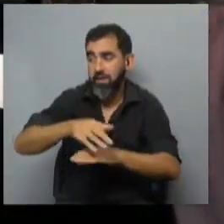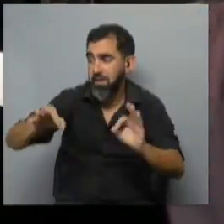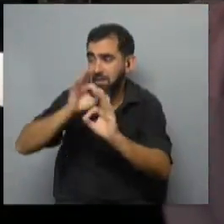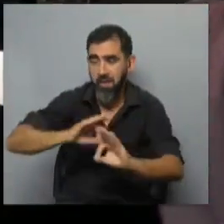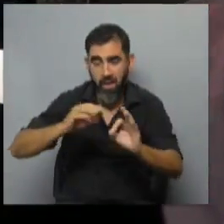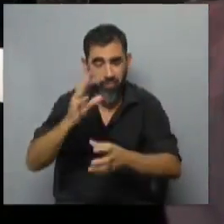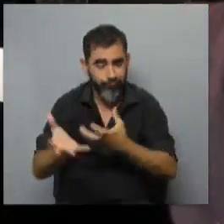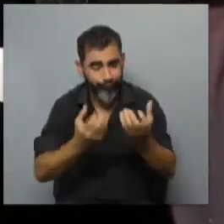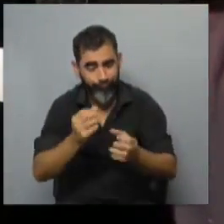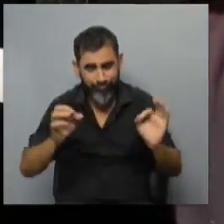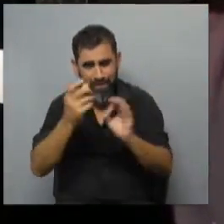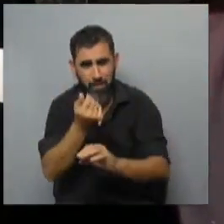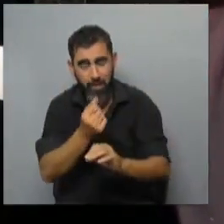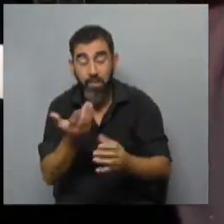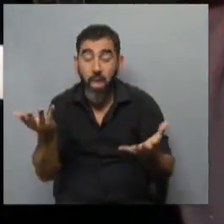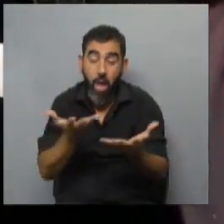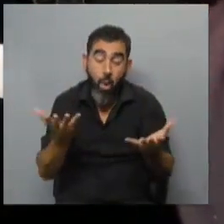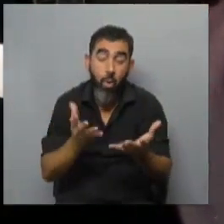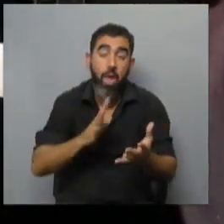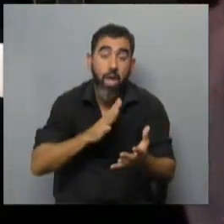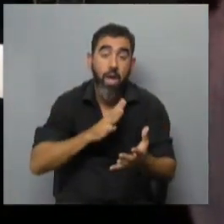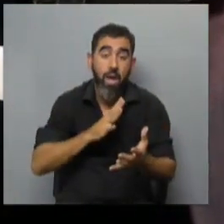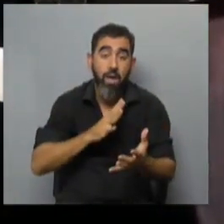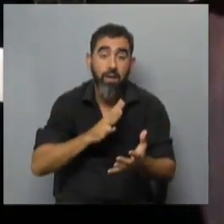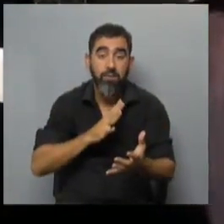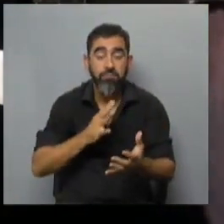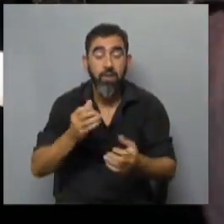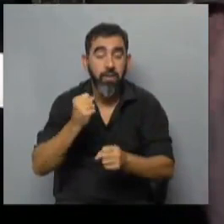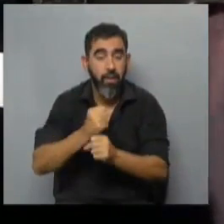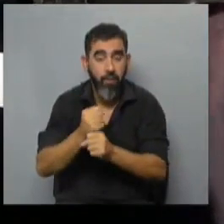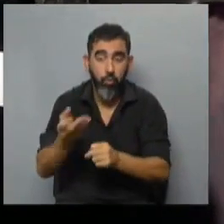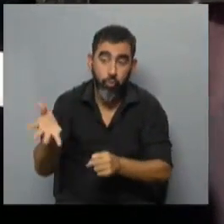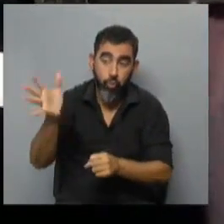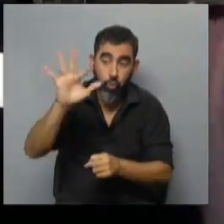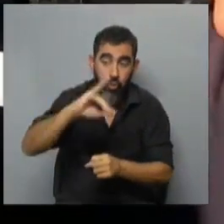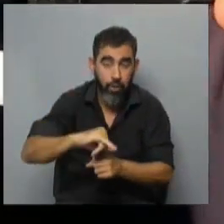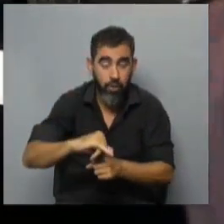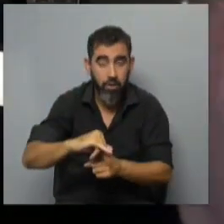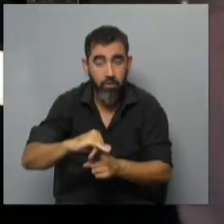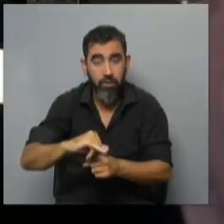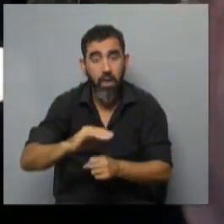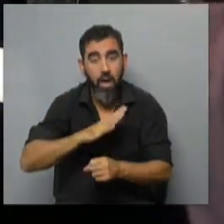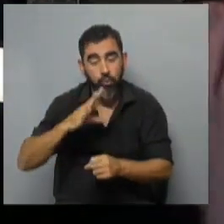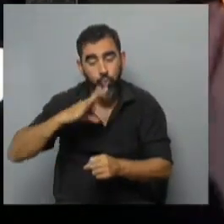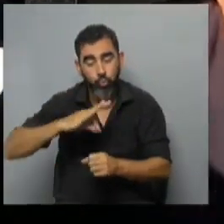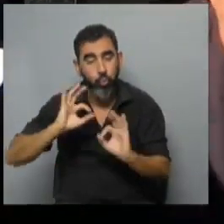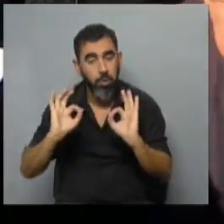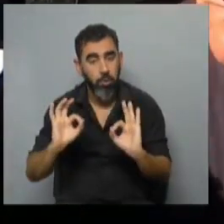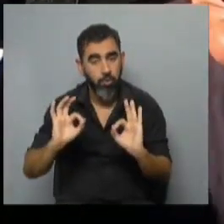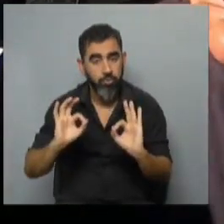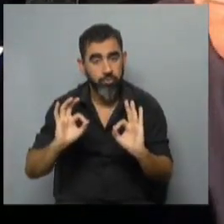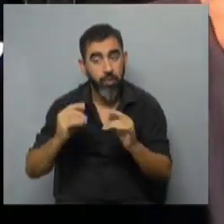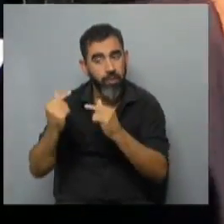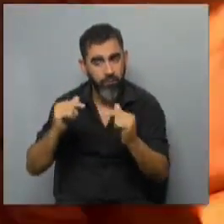a nacer un pez que ahora para trabajo todo el día i y tengo mi sueldo